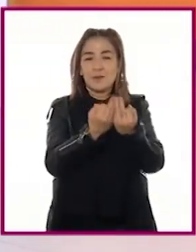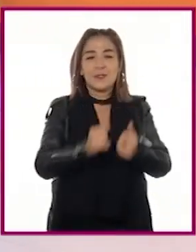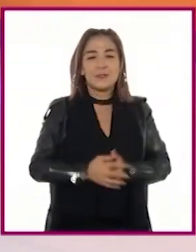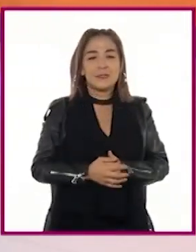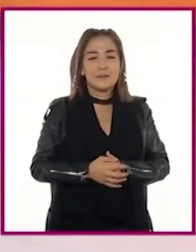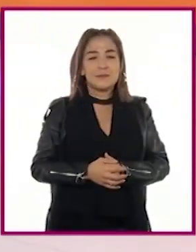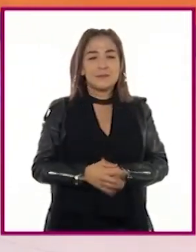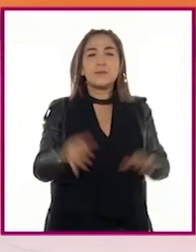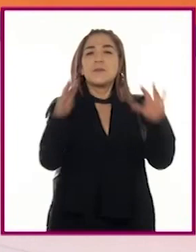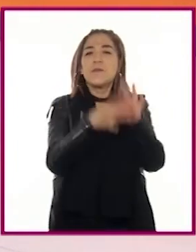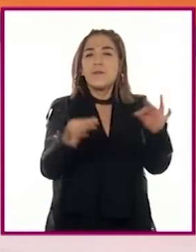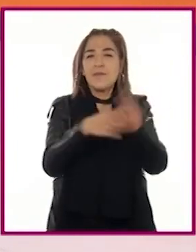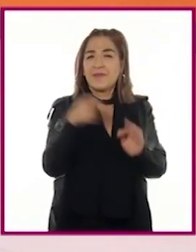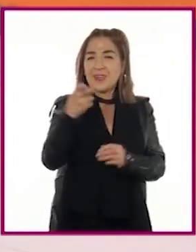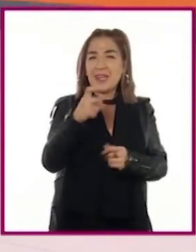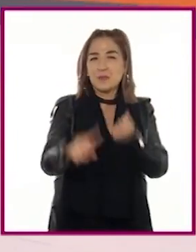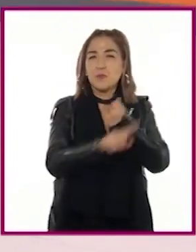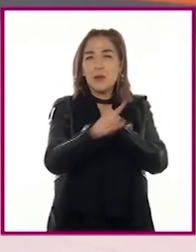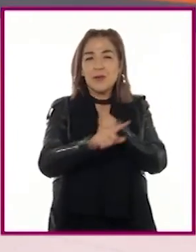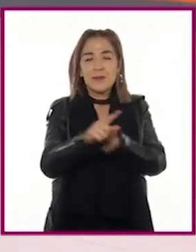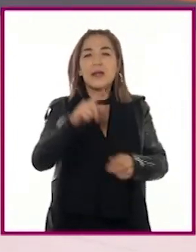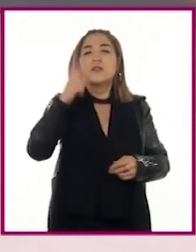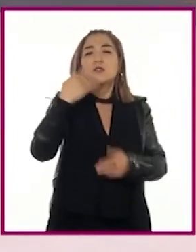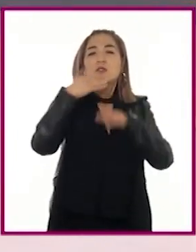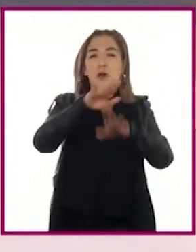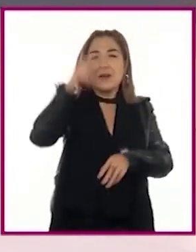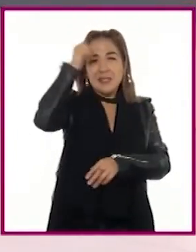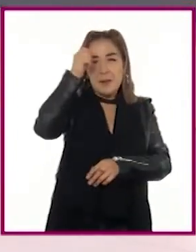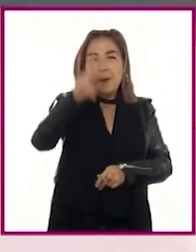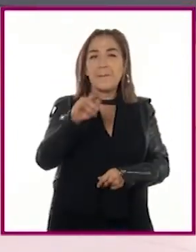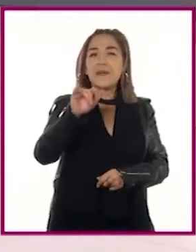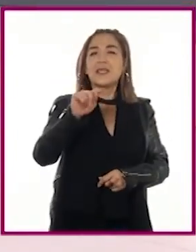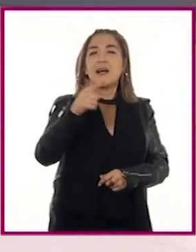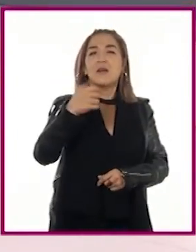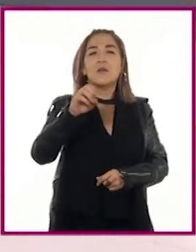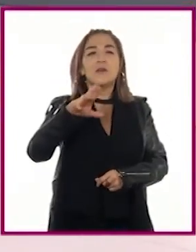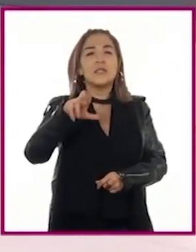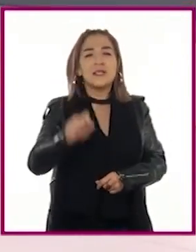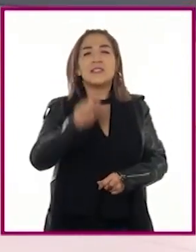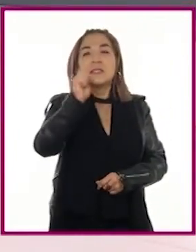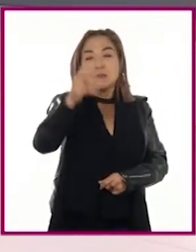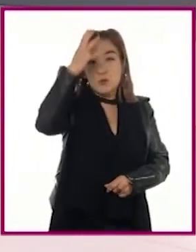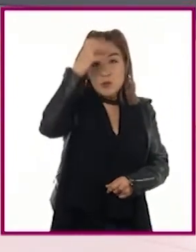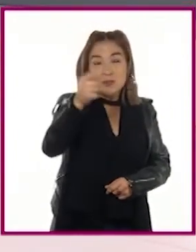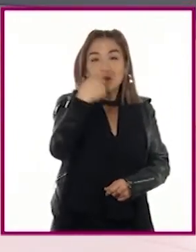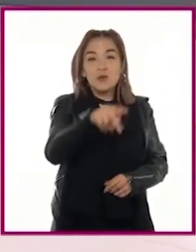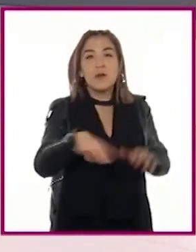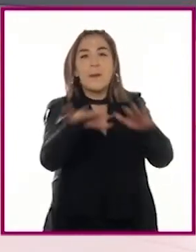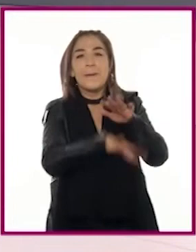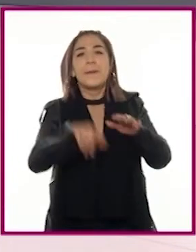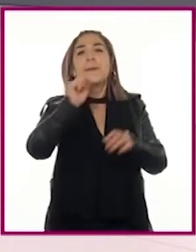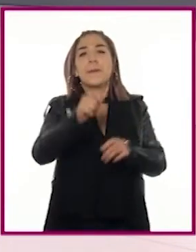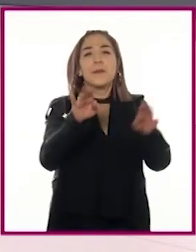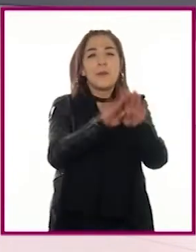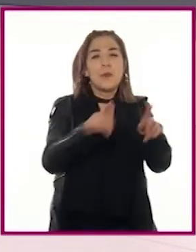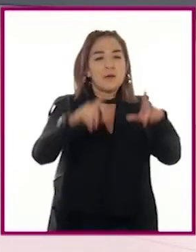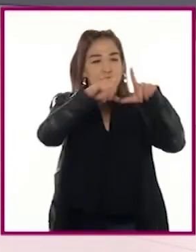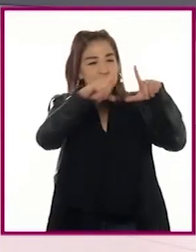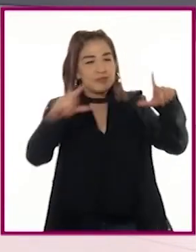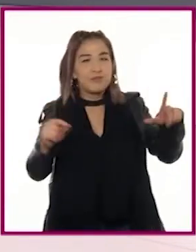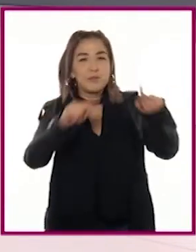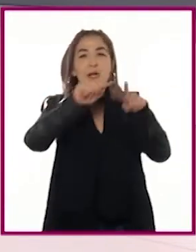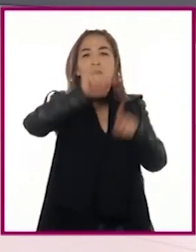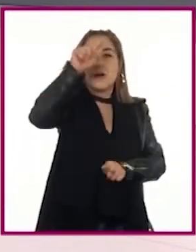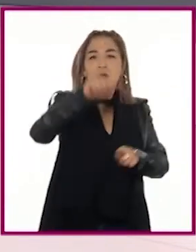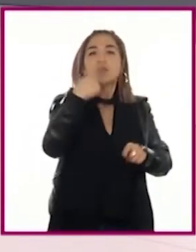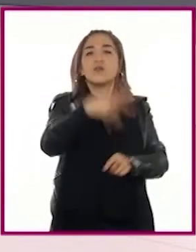El planteamiento de un problema sobre el teorema de Pitágoras no se refiere a los conceptos básicos de perpendicularidad, segmento